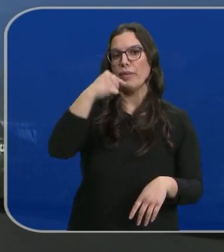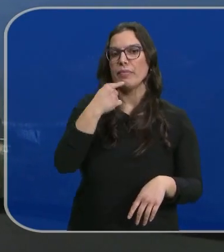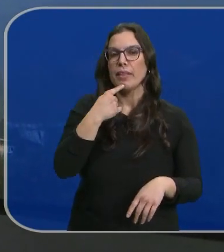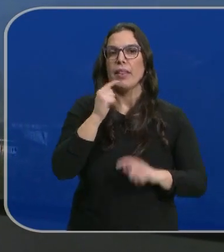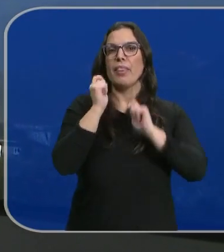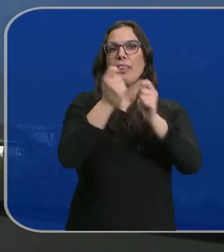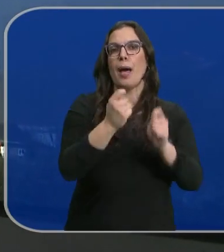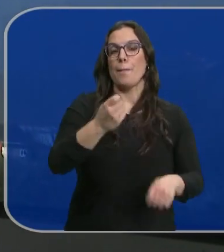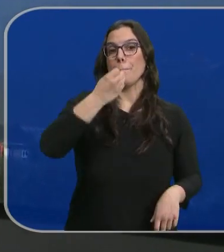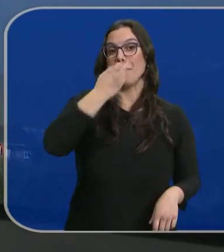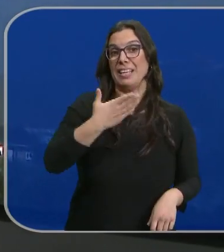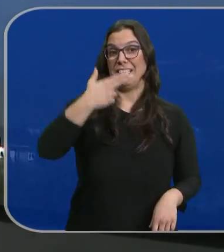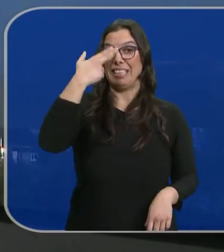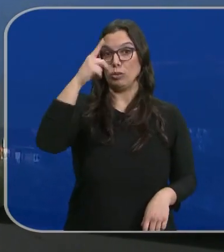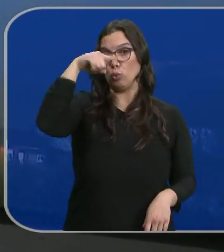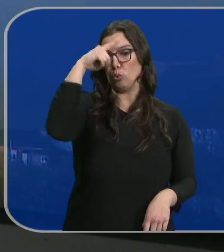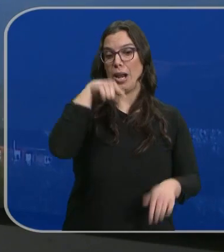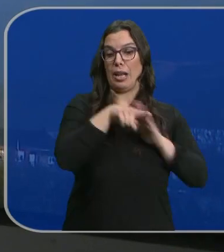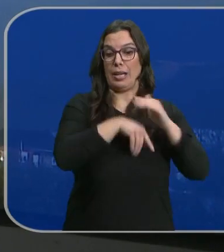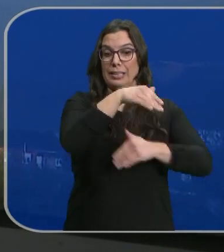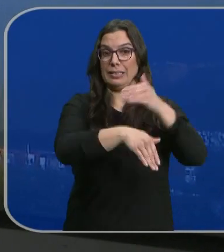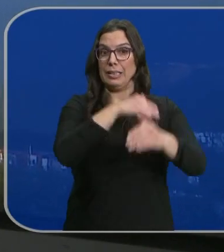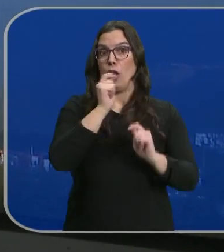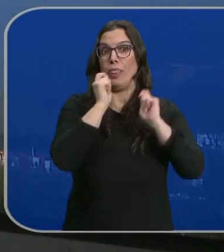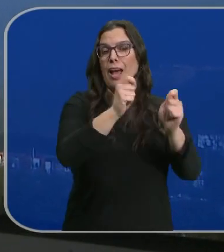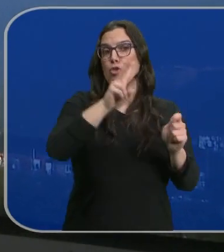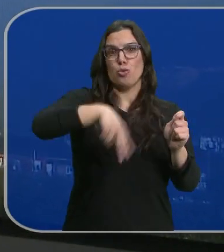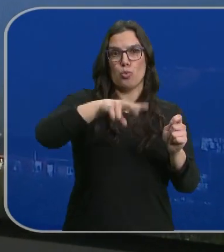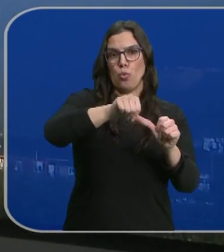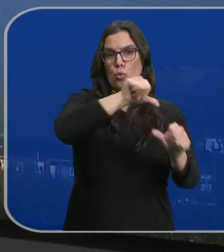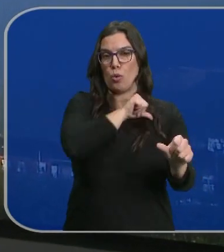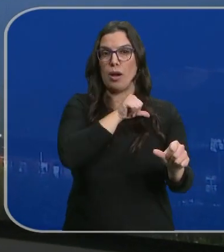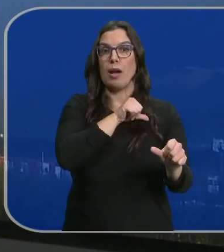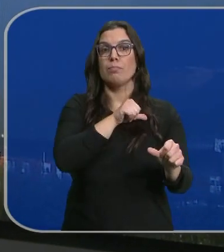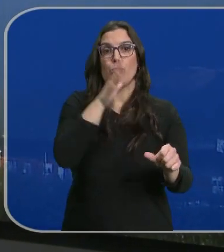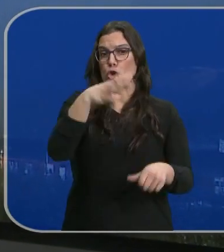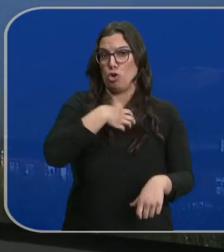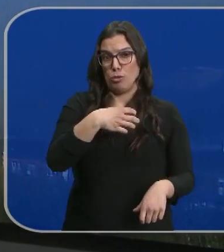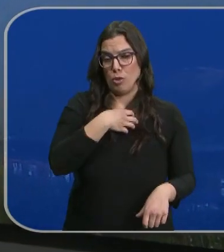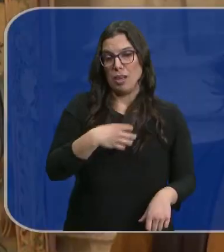de declaración de bien de interés cultural para evitar ese derribo, porque no era viable.